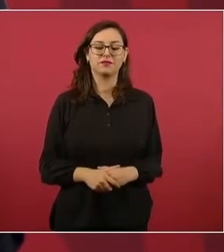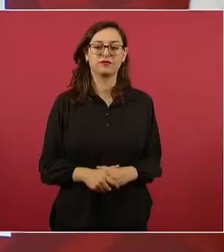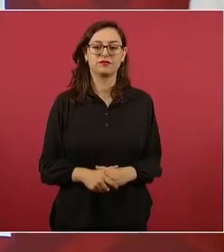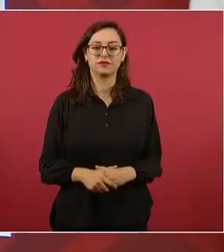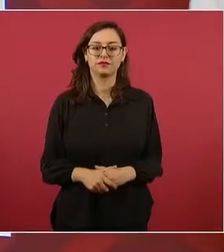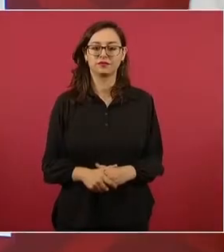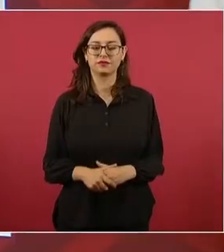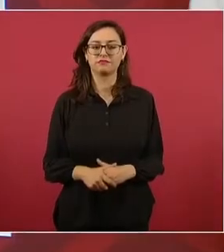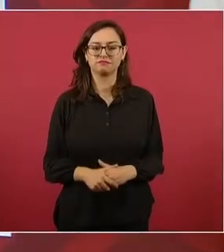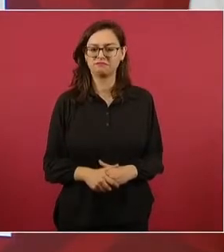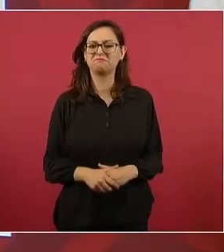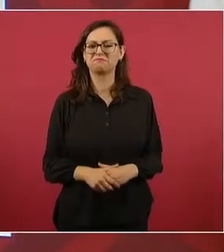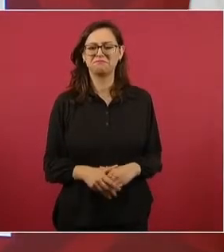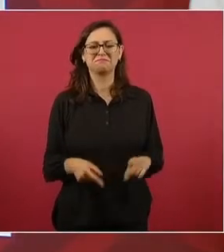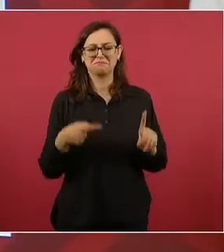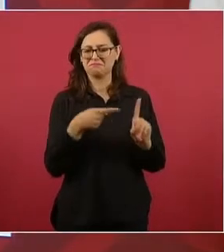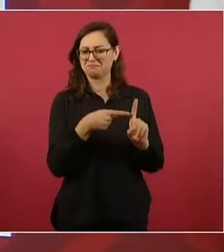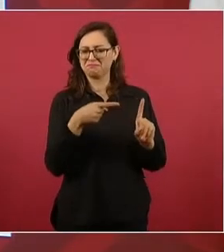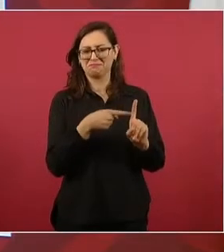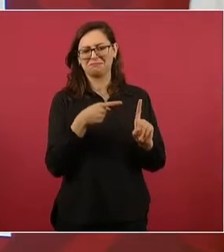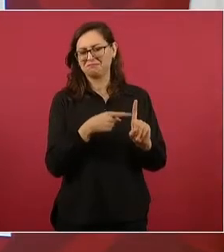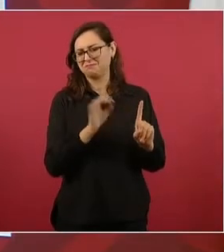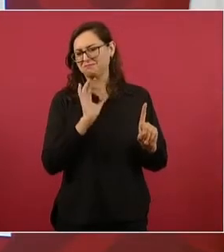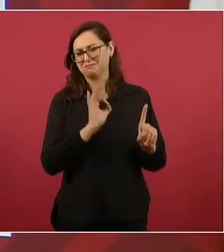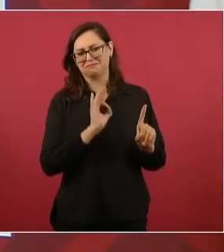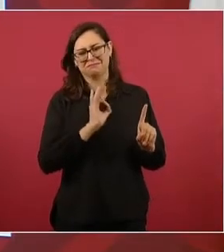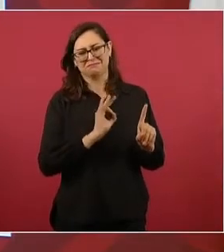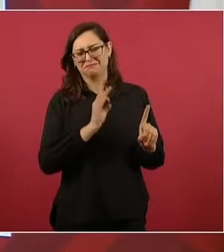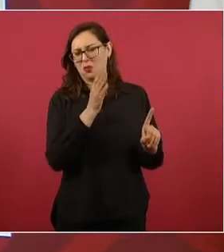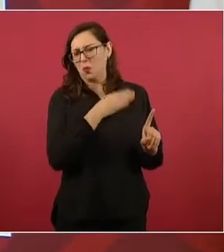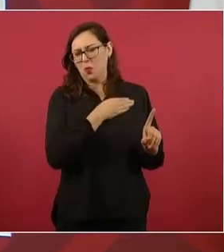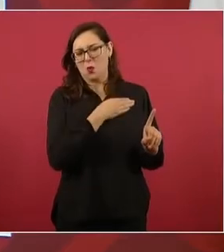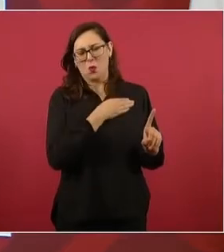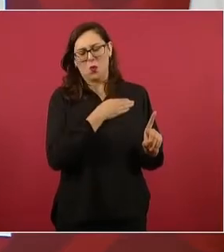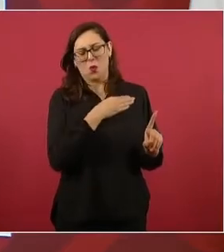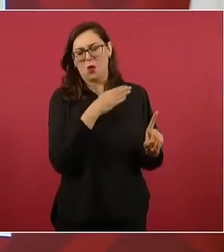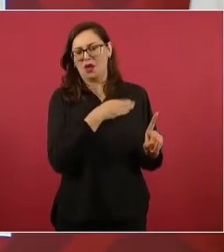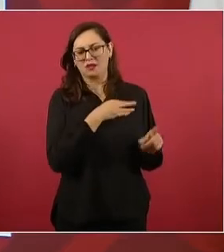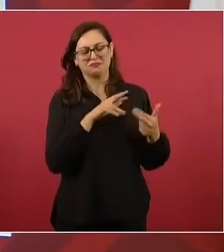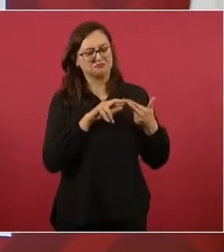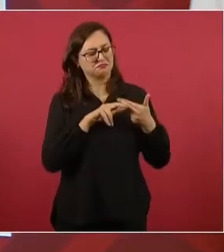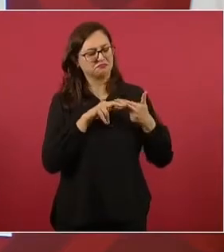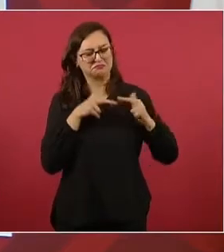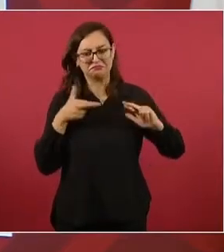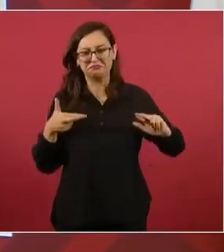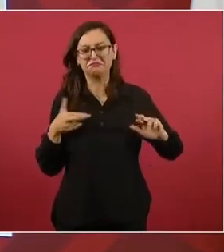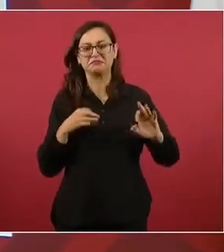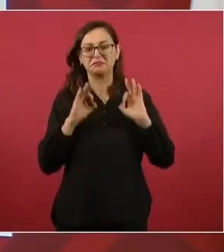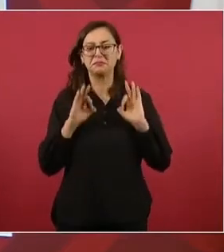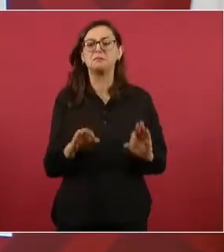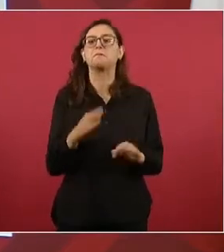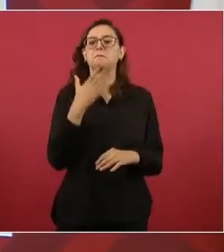Y es muy buena persona y son muy buenas las relaciones, pero